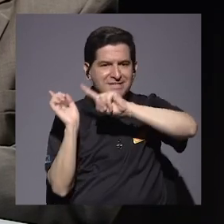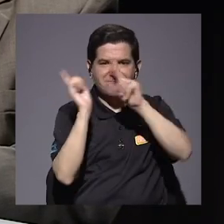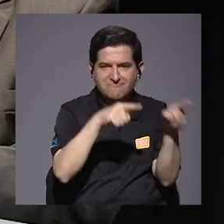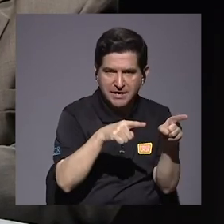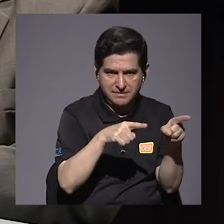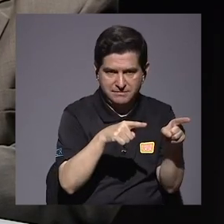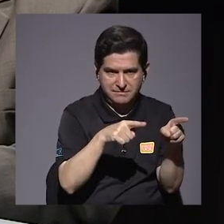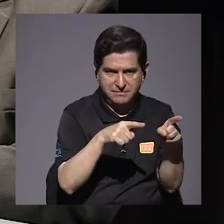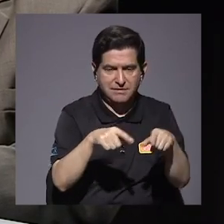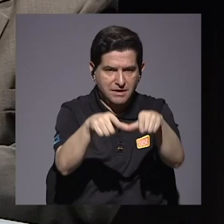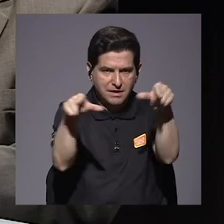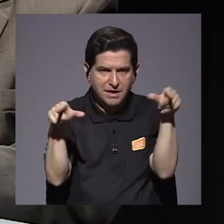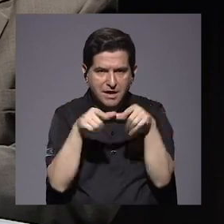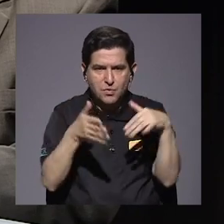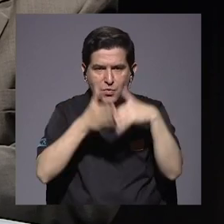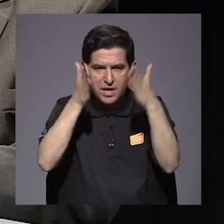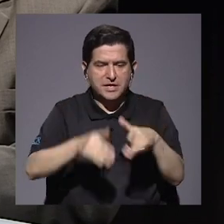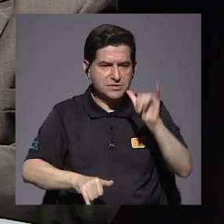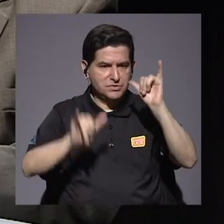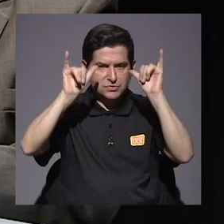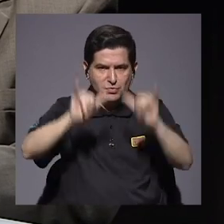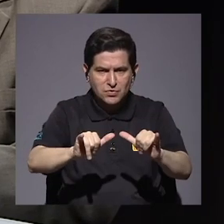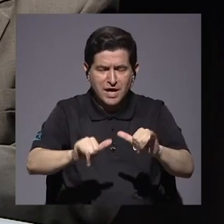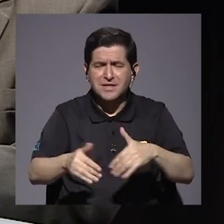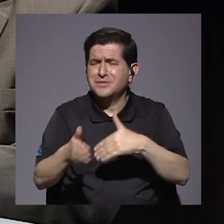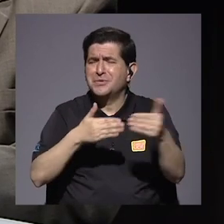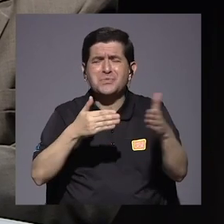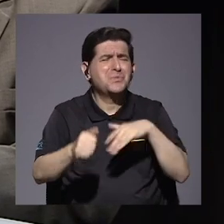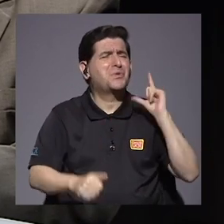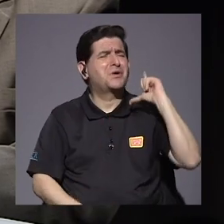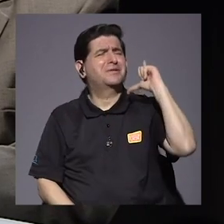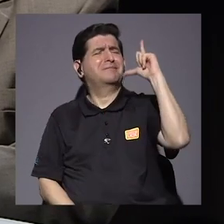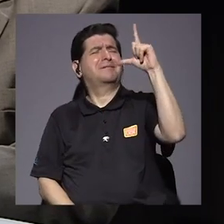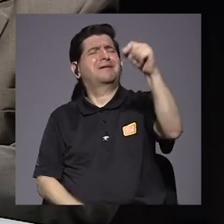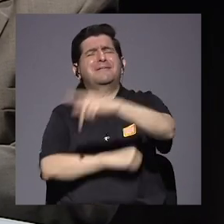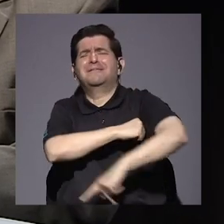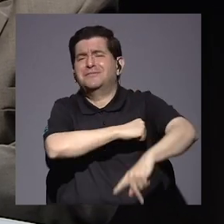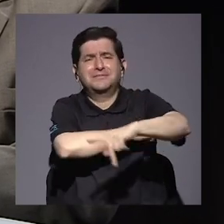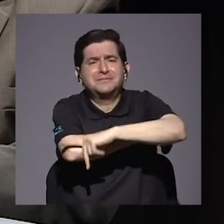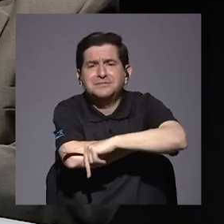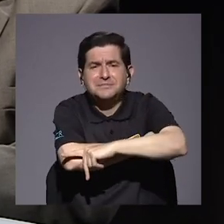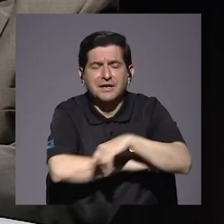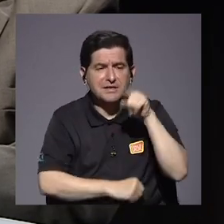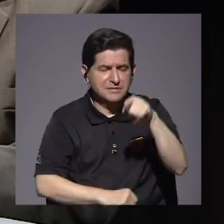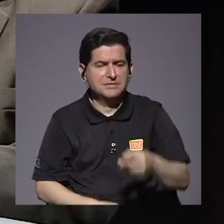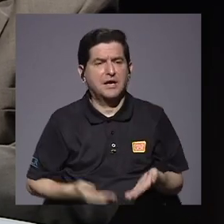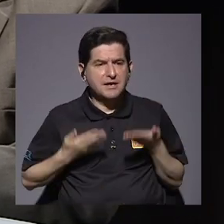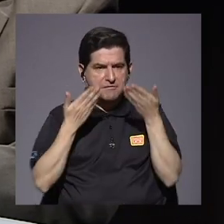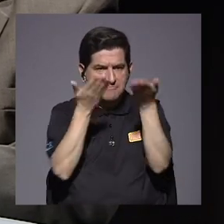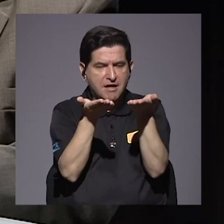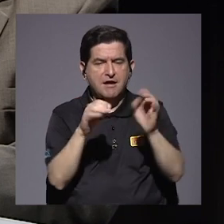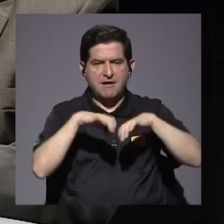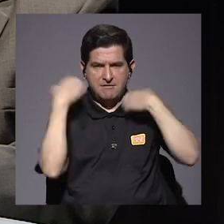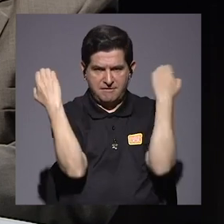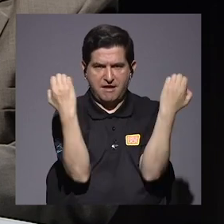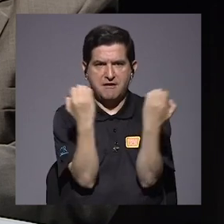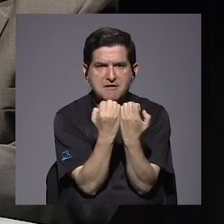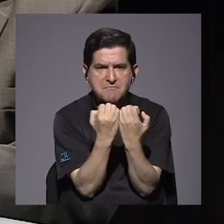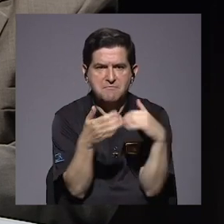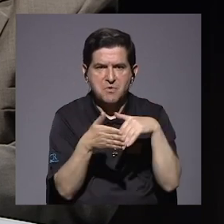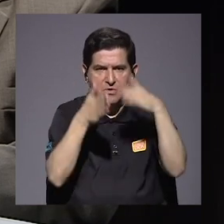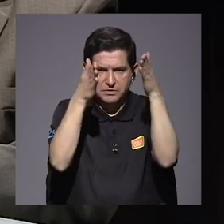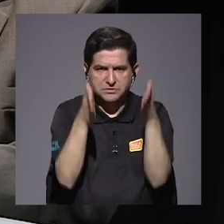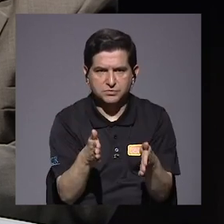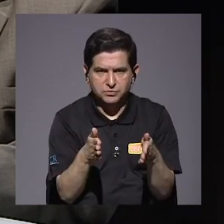ido a donde está el estudiante. A los lugares más recónditos de este país hemos ido a dejarle equipos a